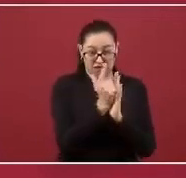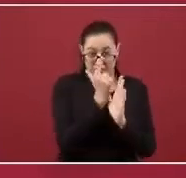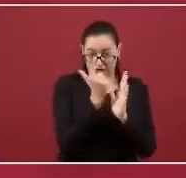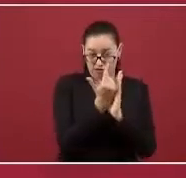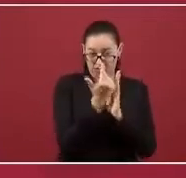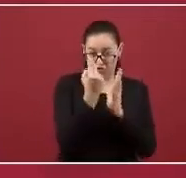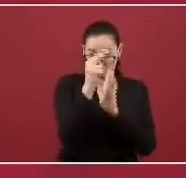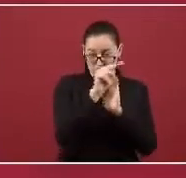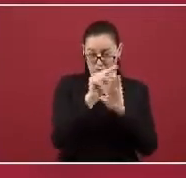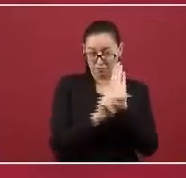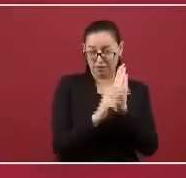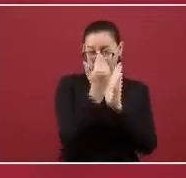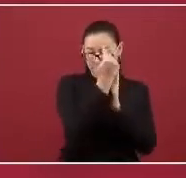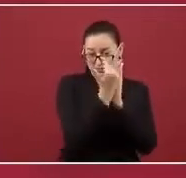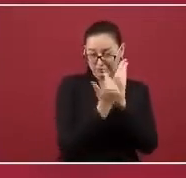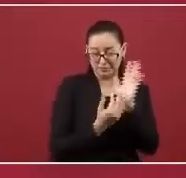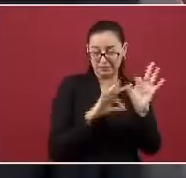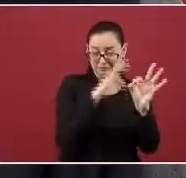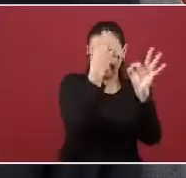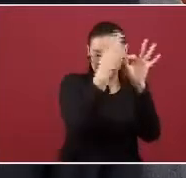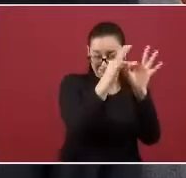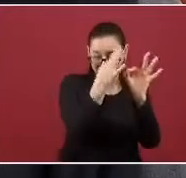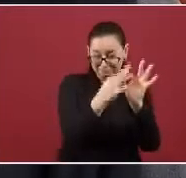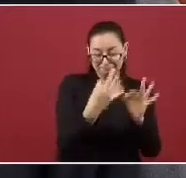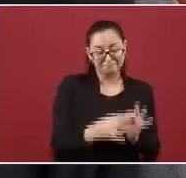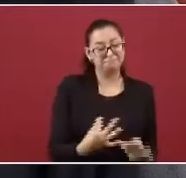la normatividad